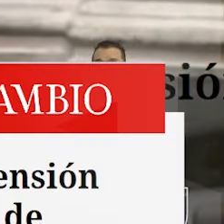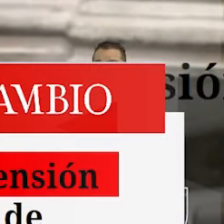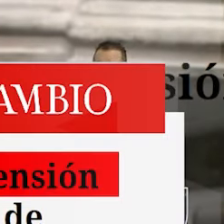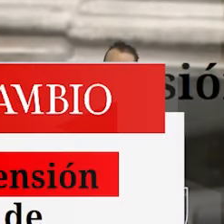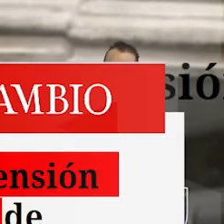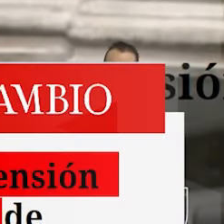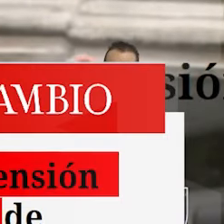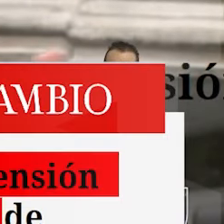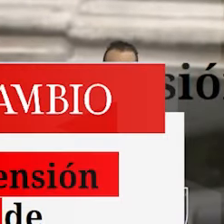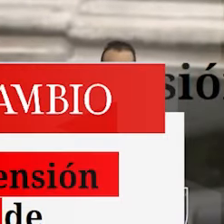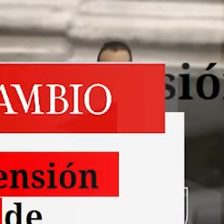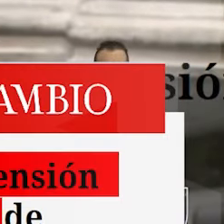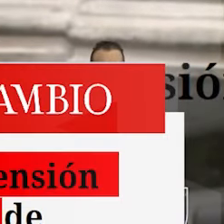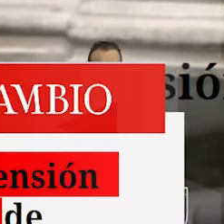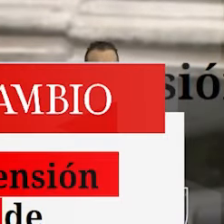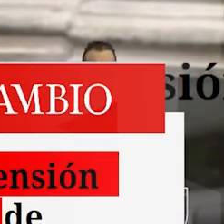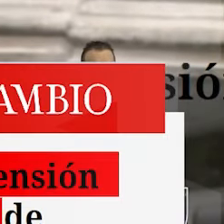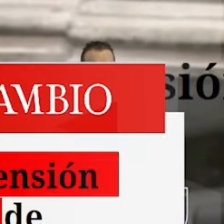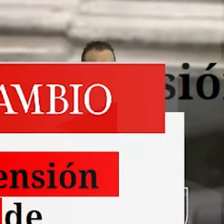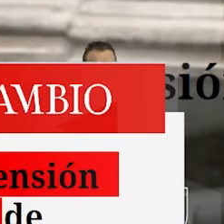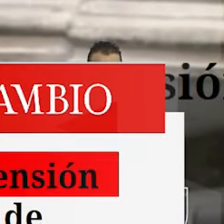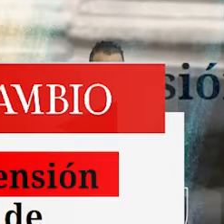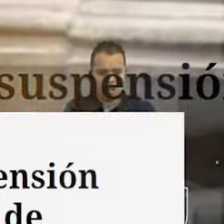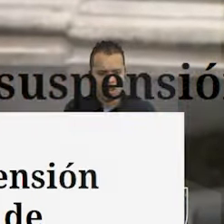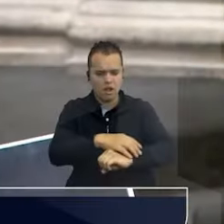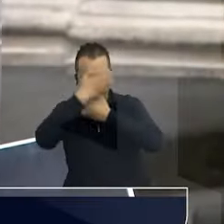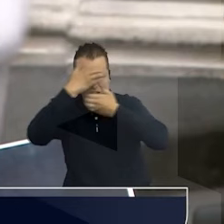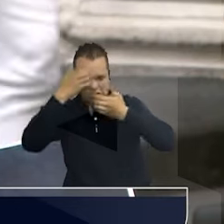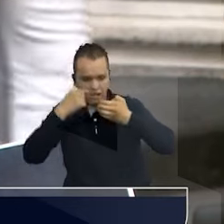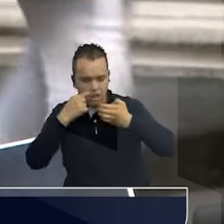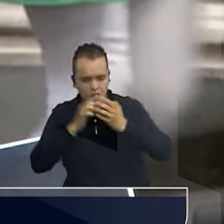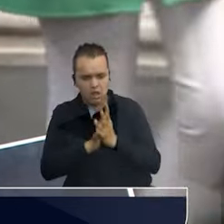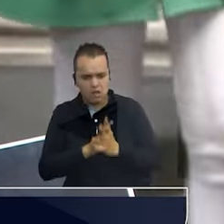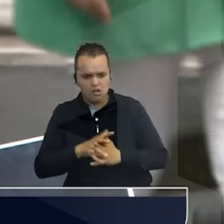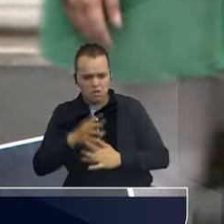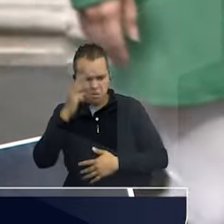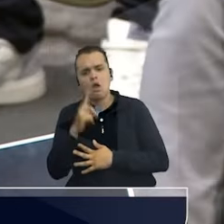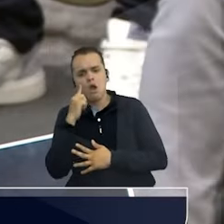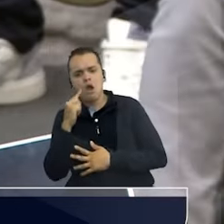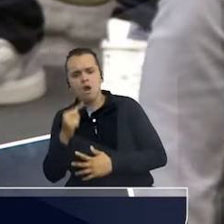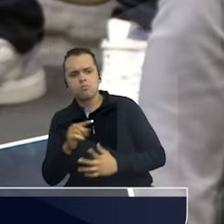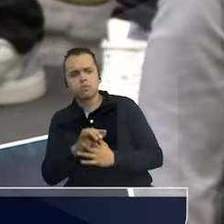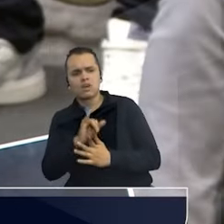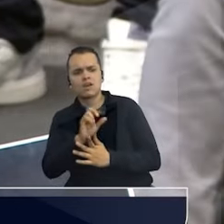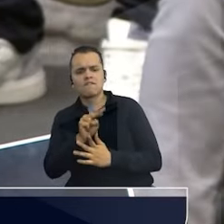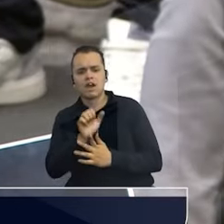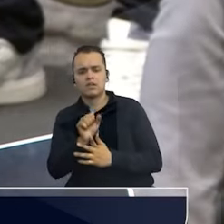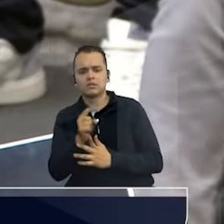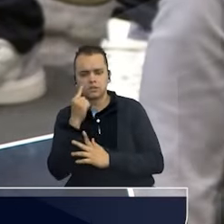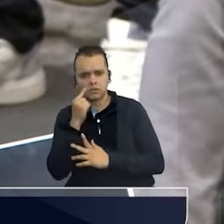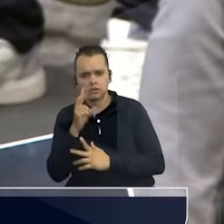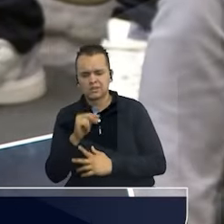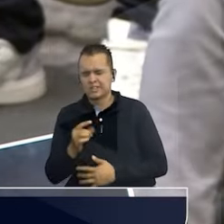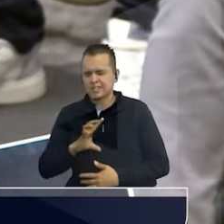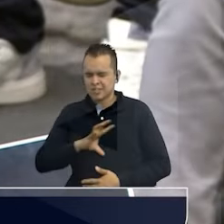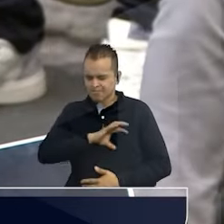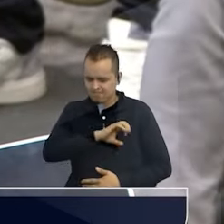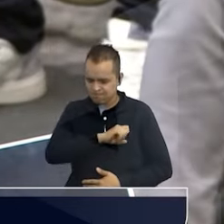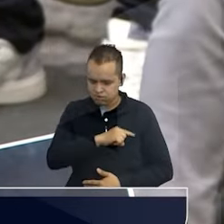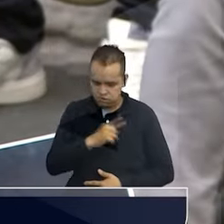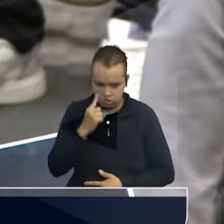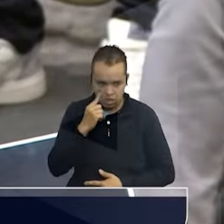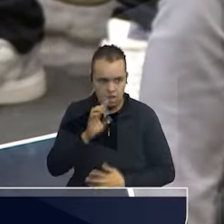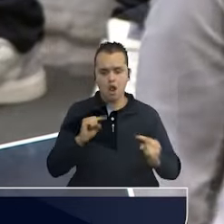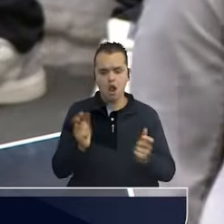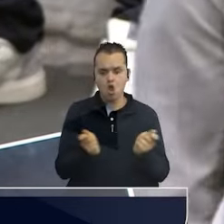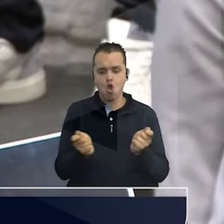muy juiciosos, levantándole las órdenes de captura a los guerrilleros. ¿Cuánto me duele que no se hubiese aprobado aquí esa moción